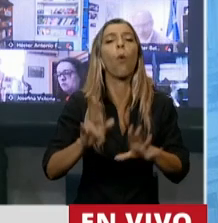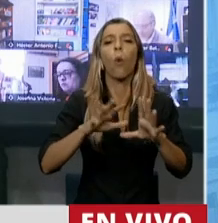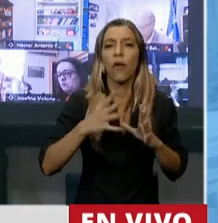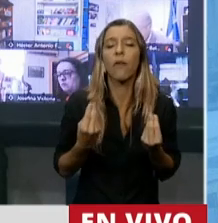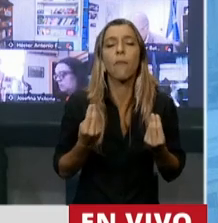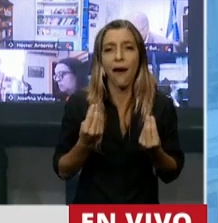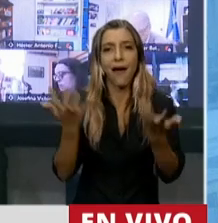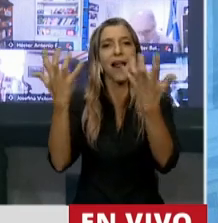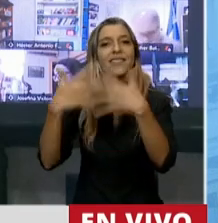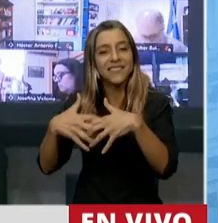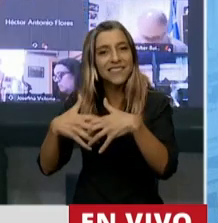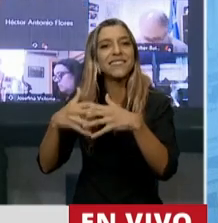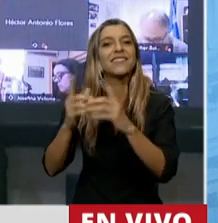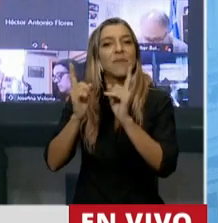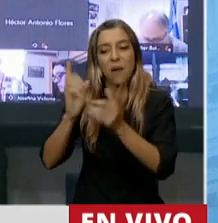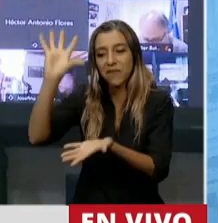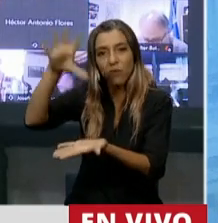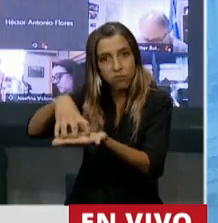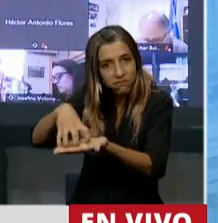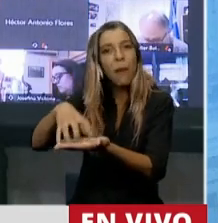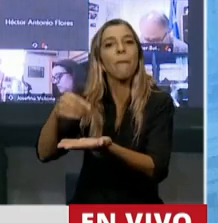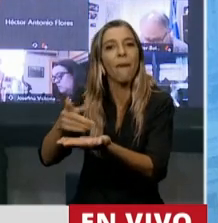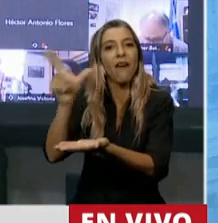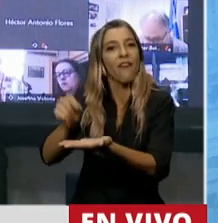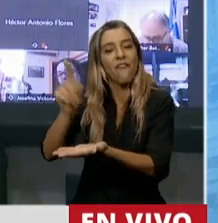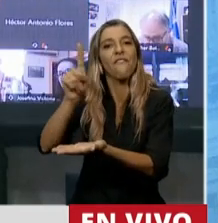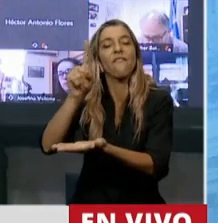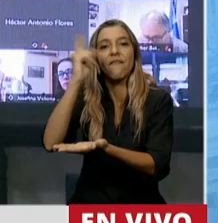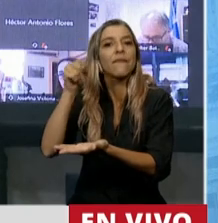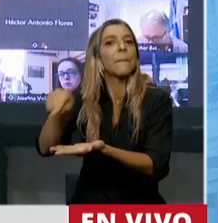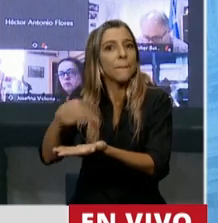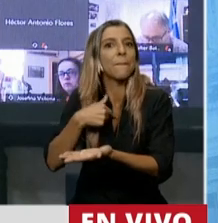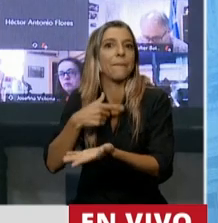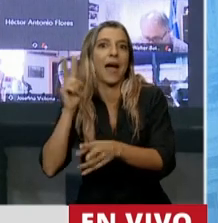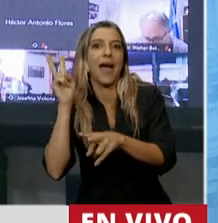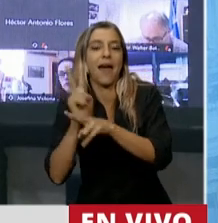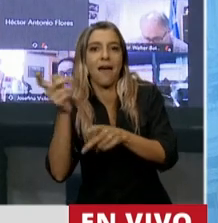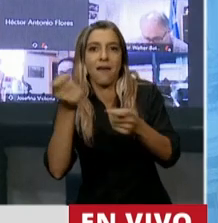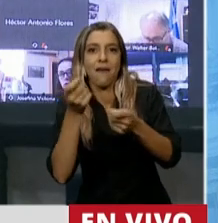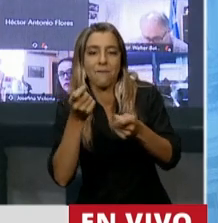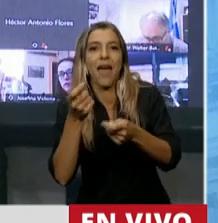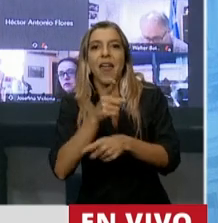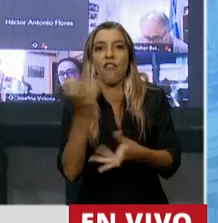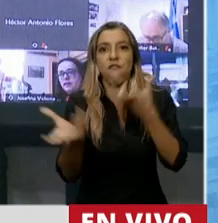sistema federal del manejo del fuego. Y eso no lo dijo nadie.